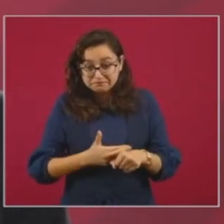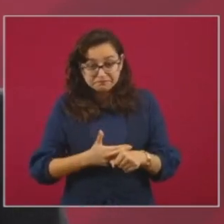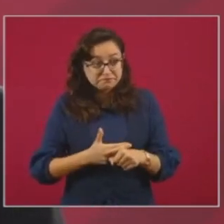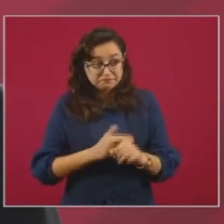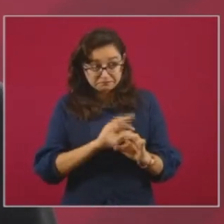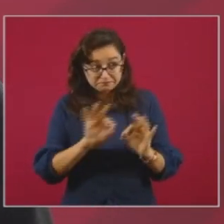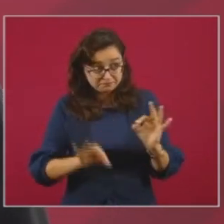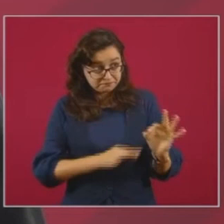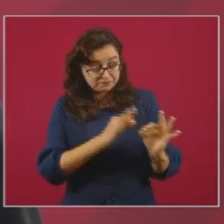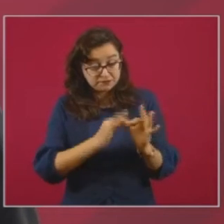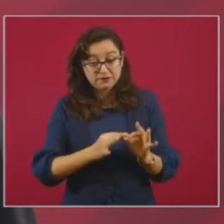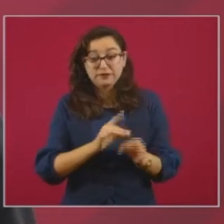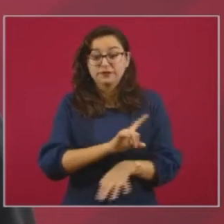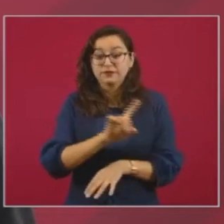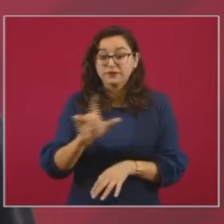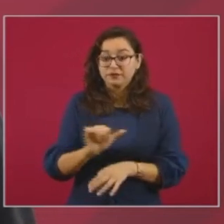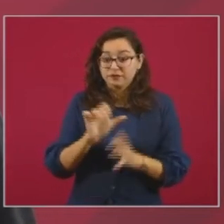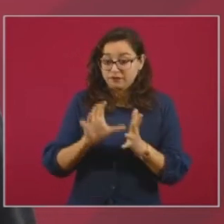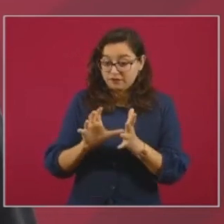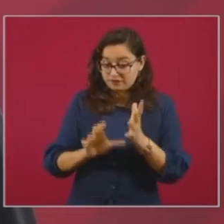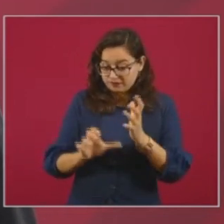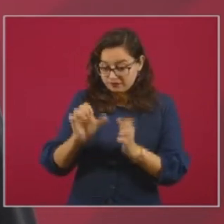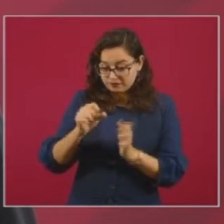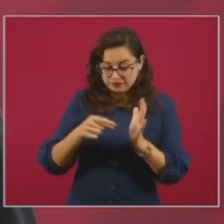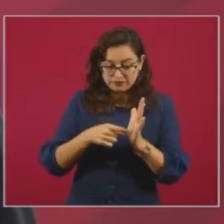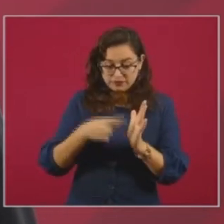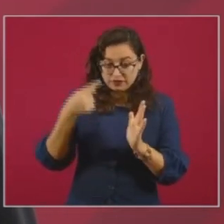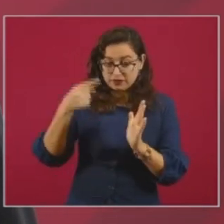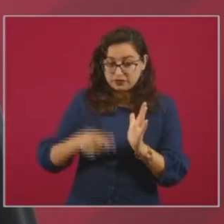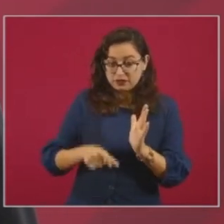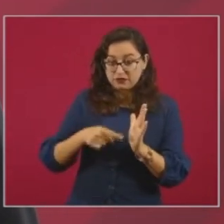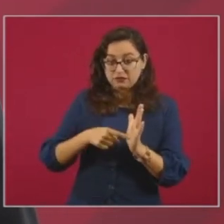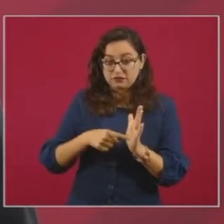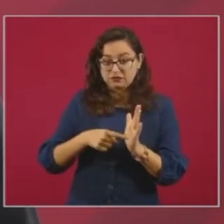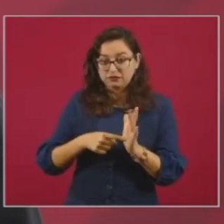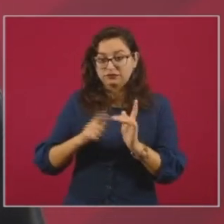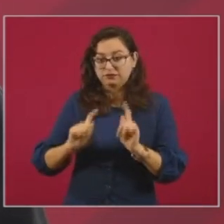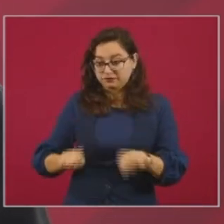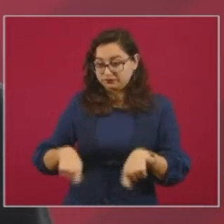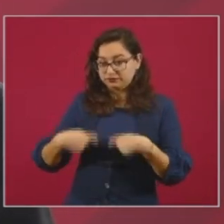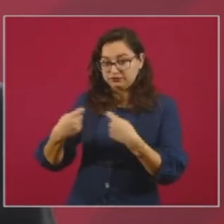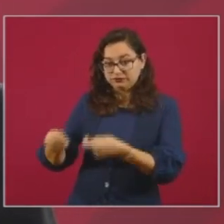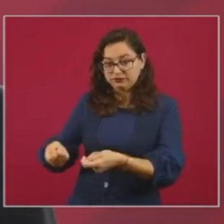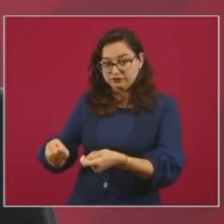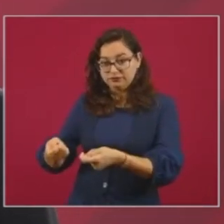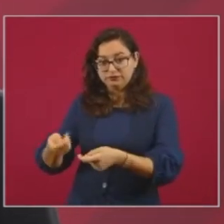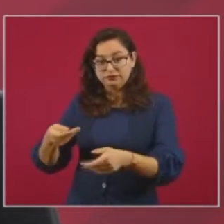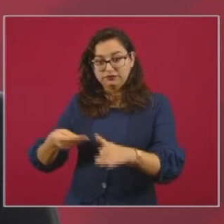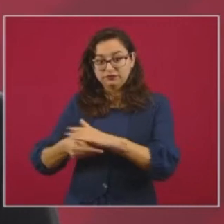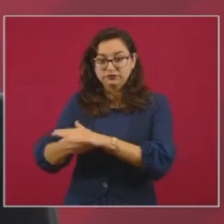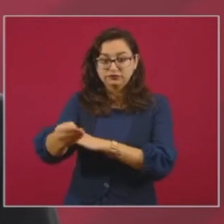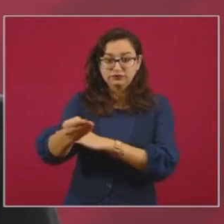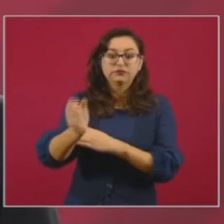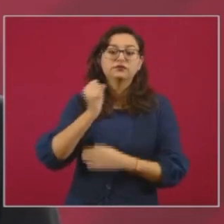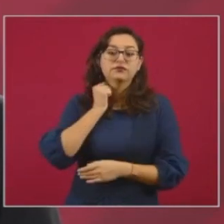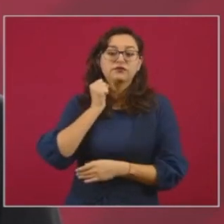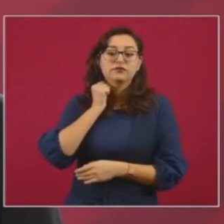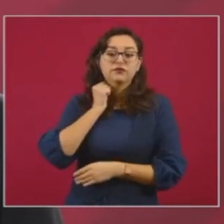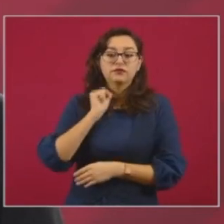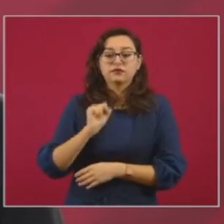Constitución, voy a enviar el nombramiento al Senado de la